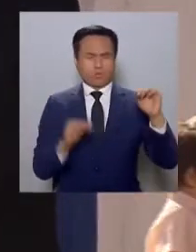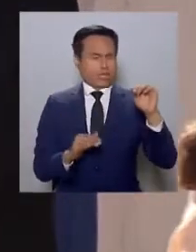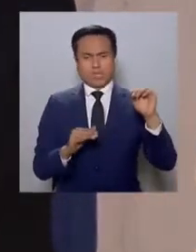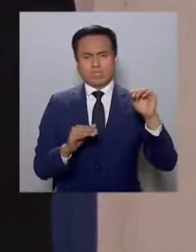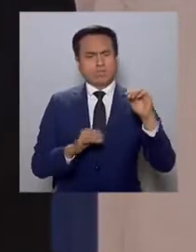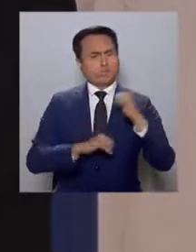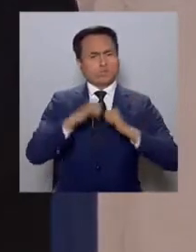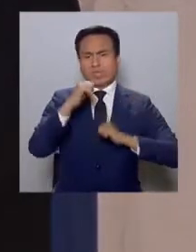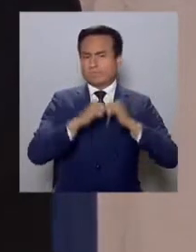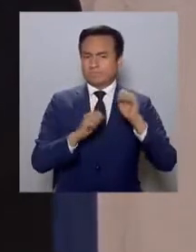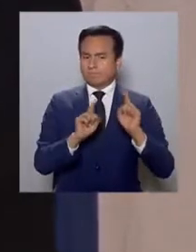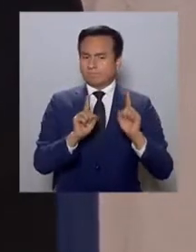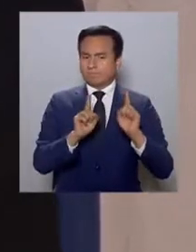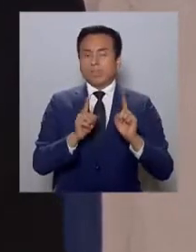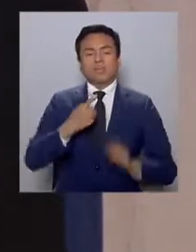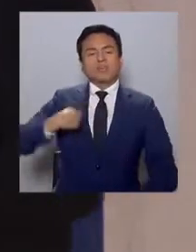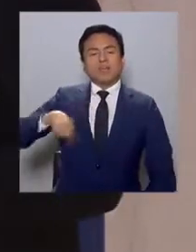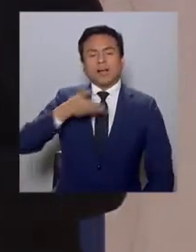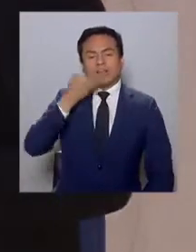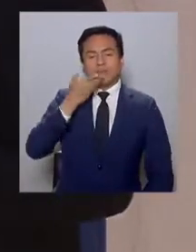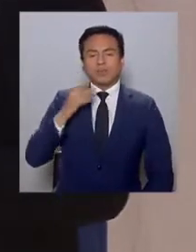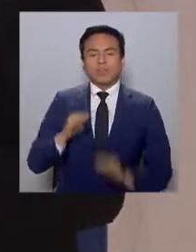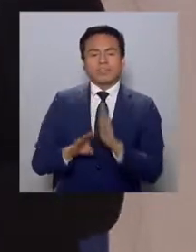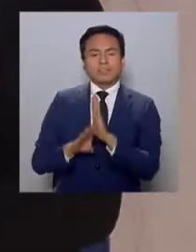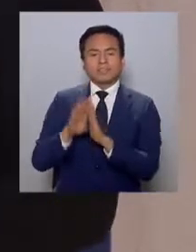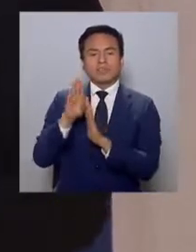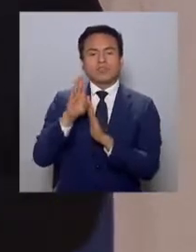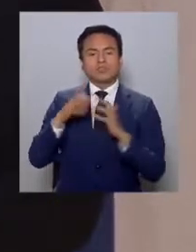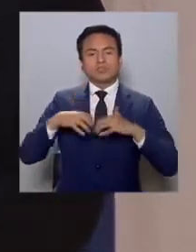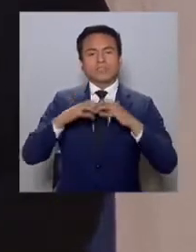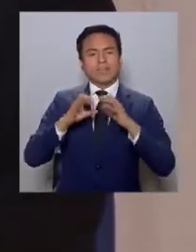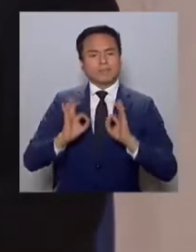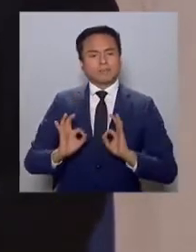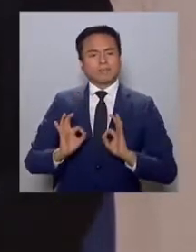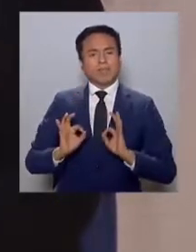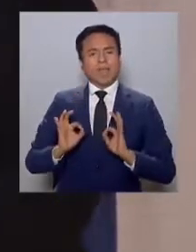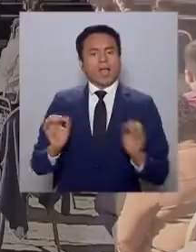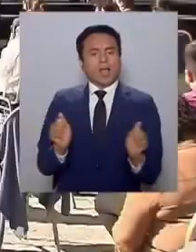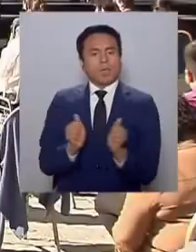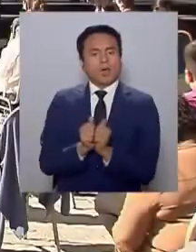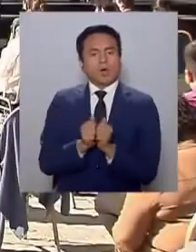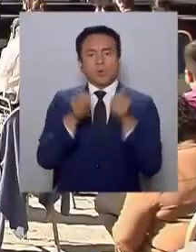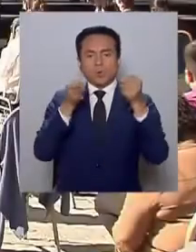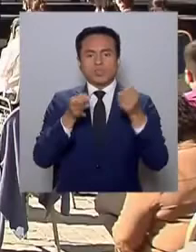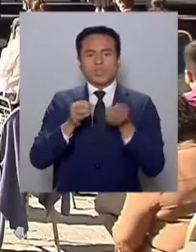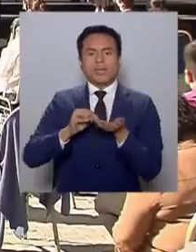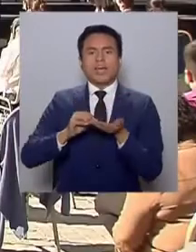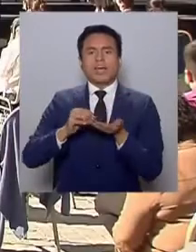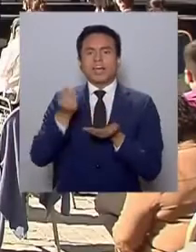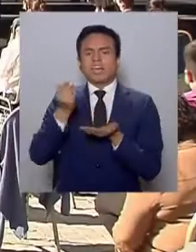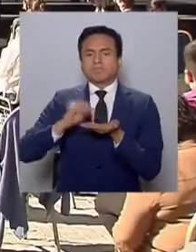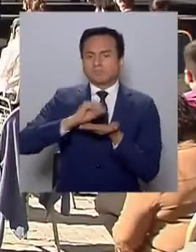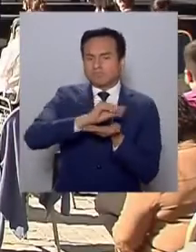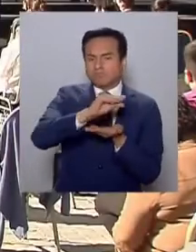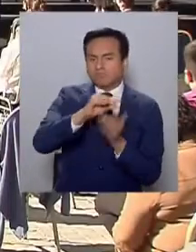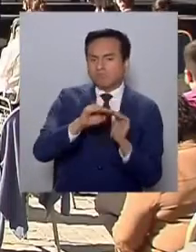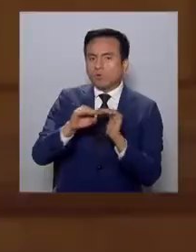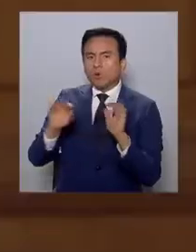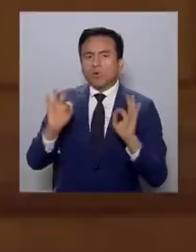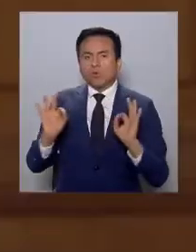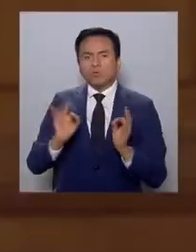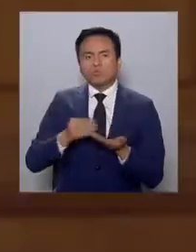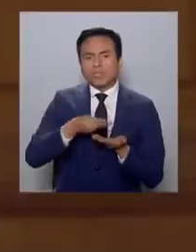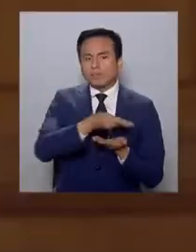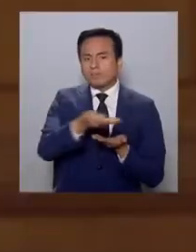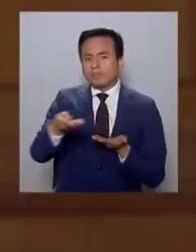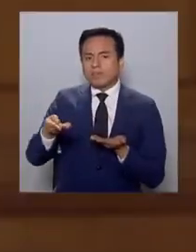desigualdades estructurales. Estamos hablando de un crecimiento sustentable acompañado de una justa redistribución de la riqueza, que